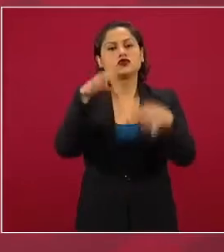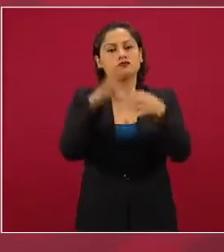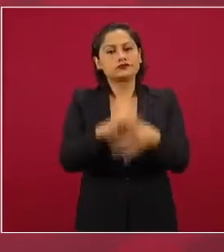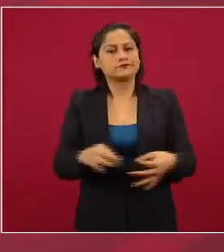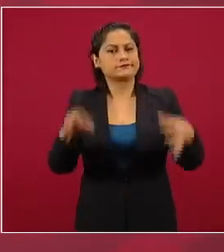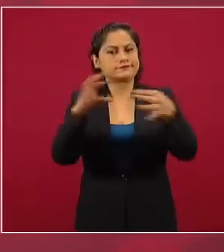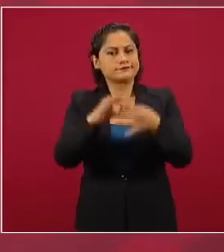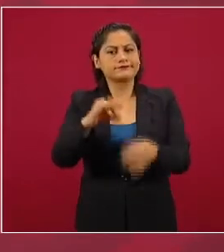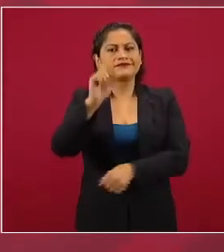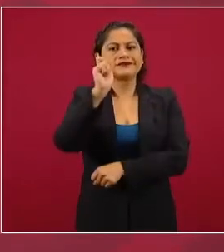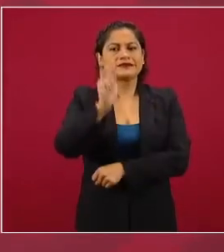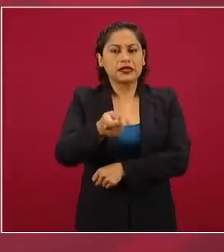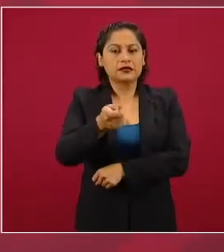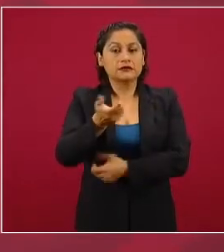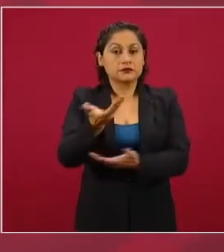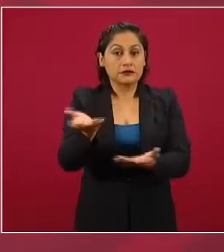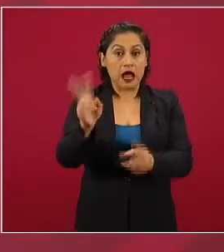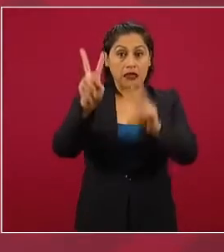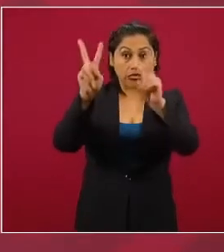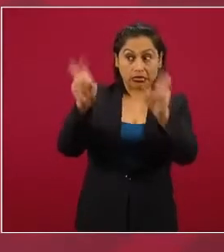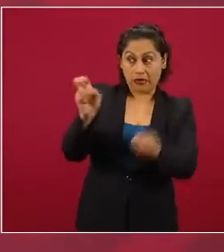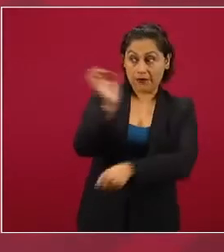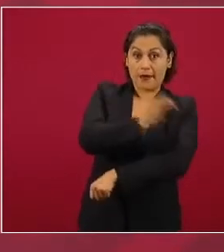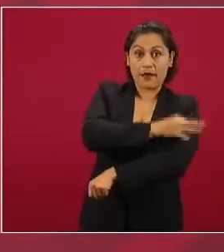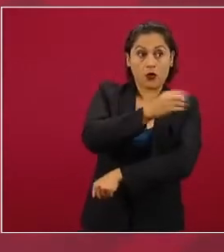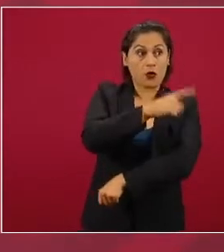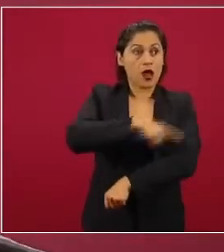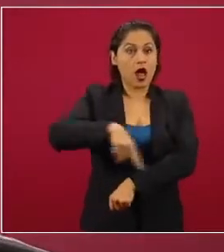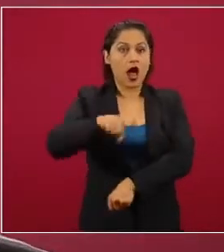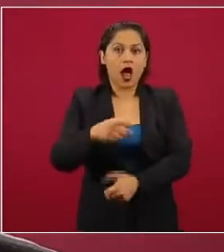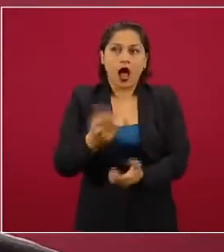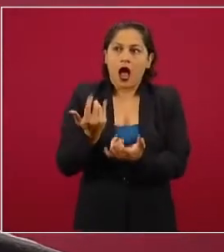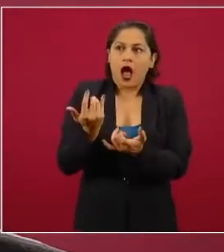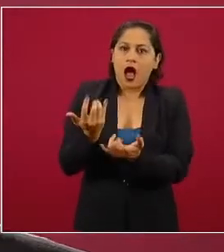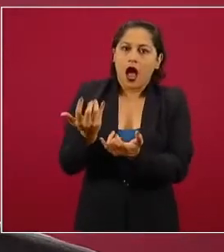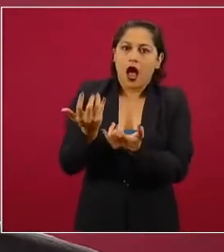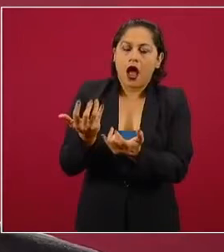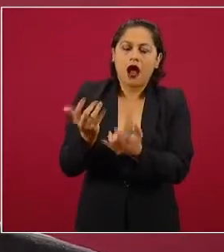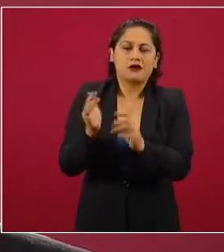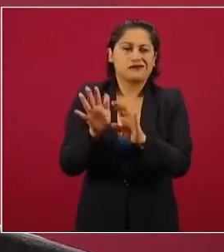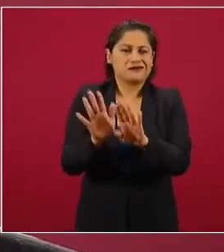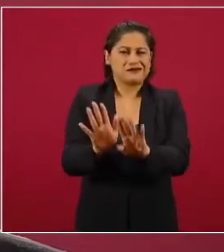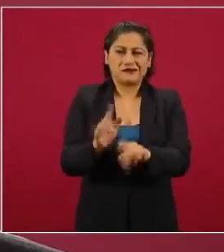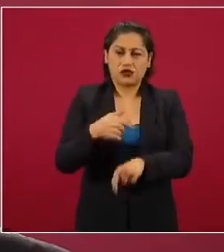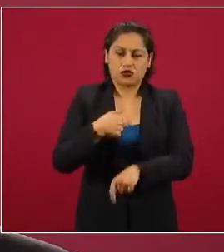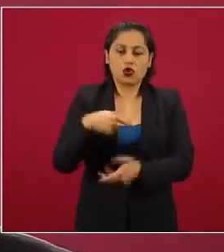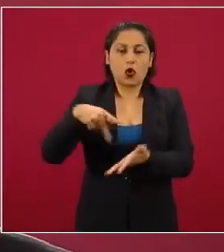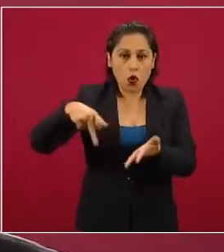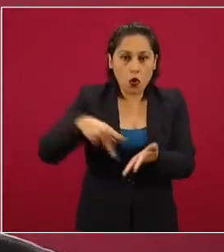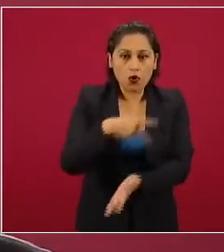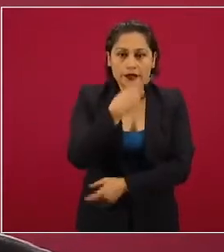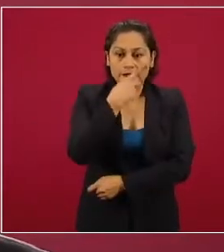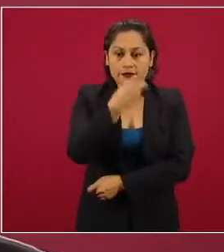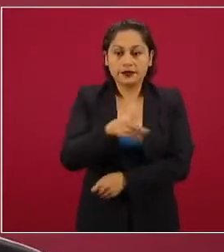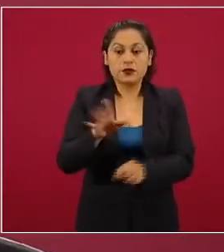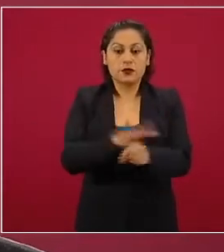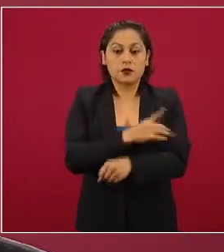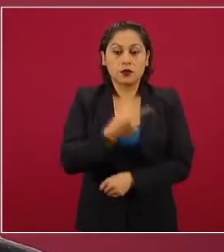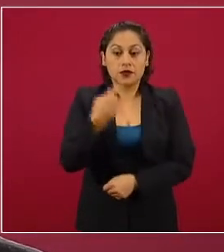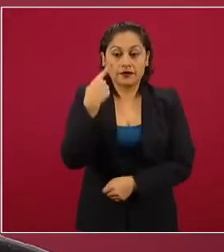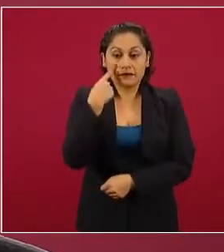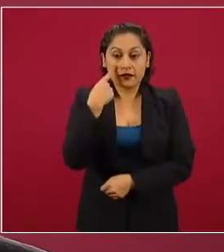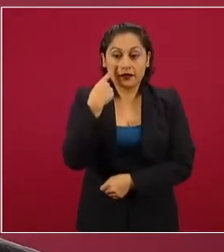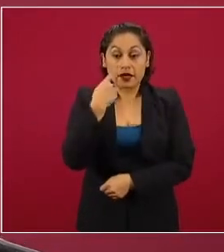ha sobreestimado. Y reitero, para que no haya inquietud, sé que esto ha causado inquietud social, no estamos diciendo que no